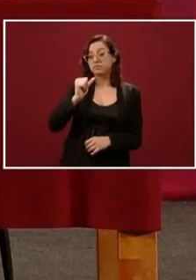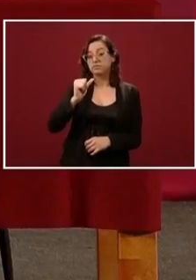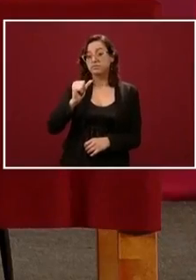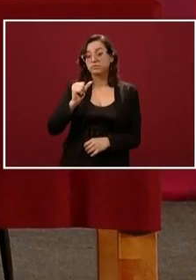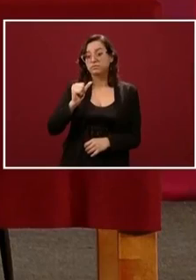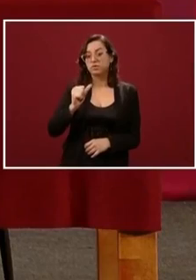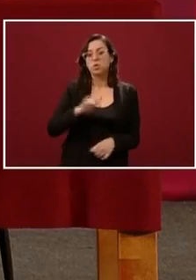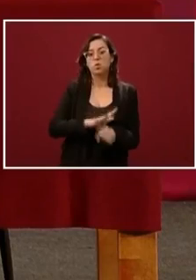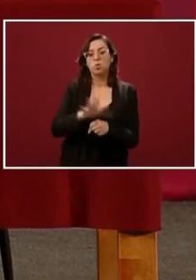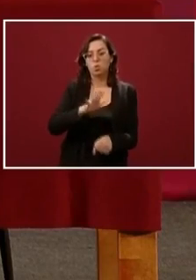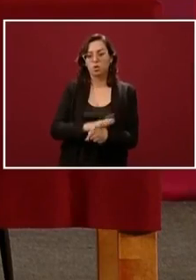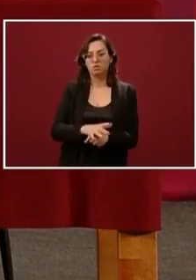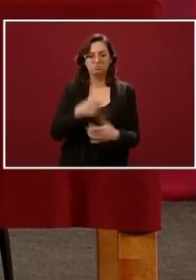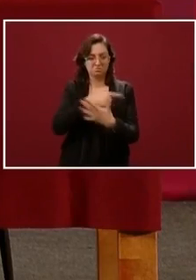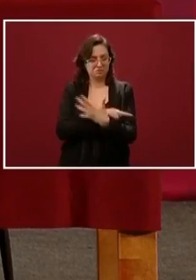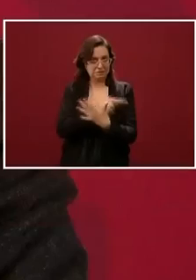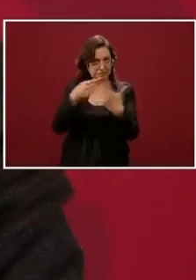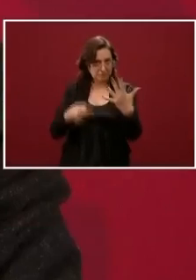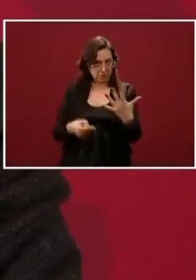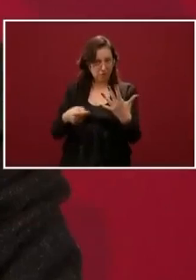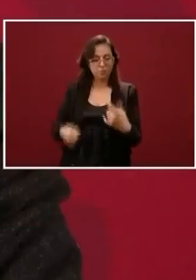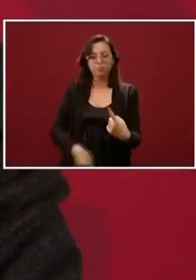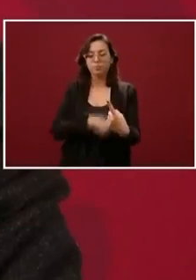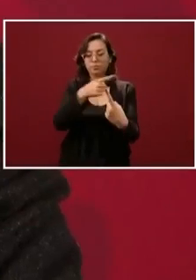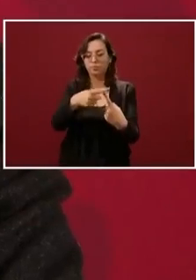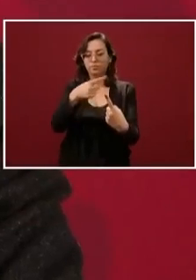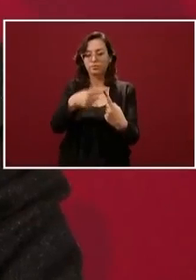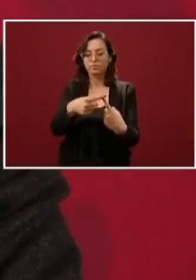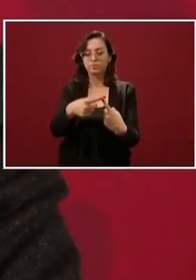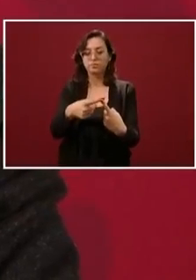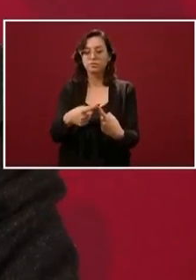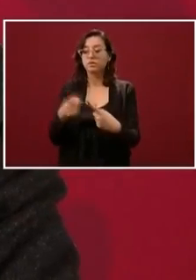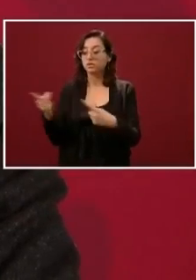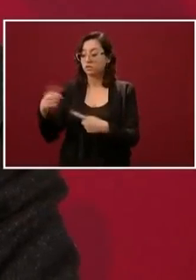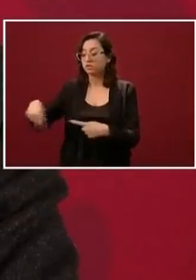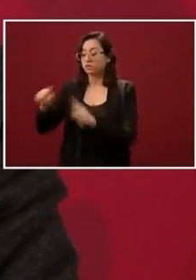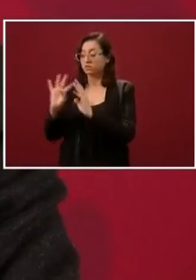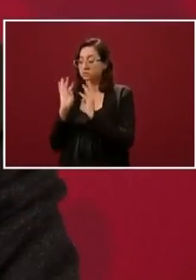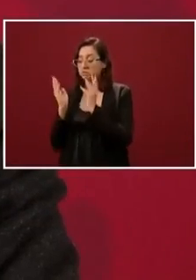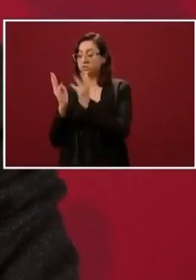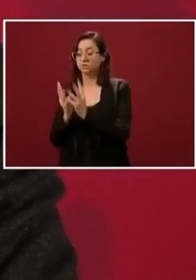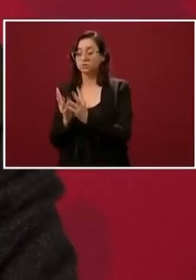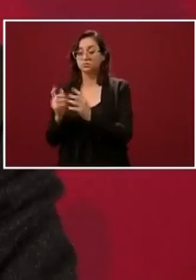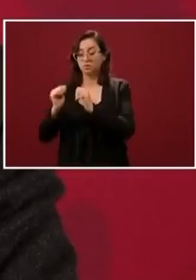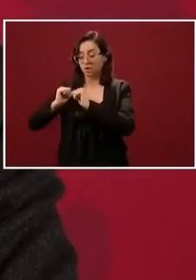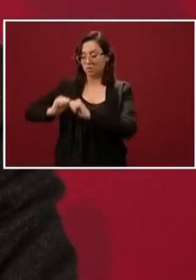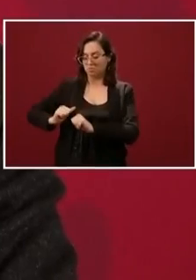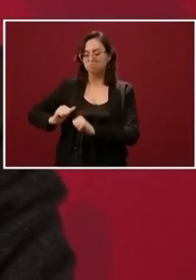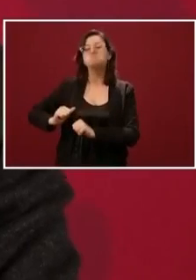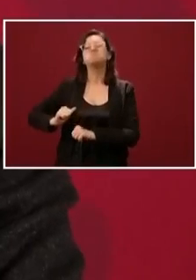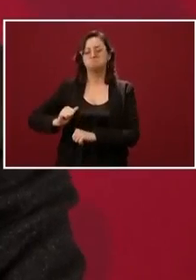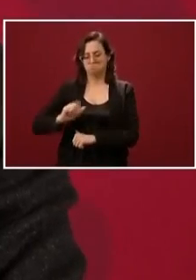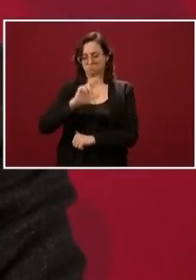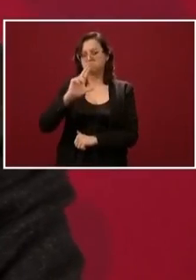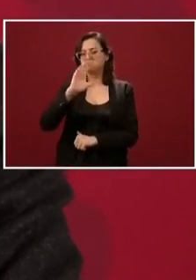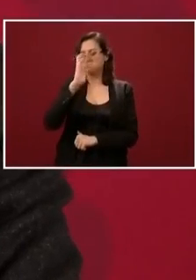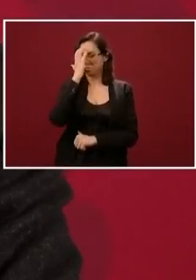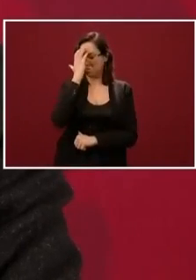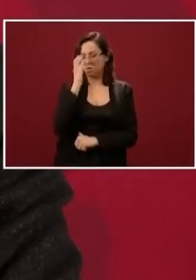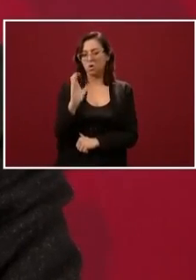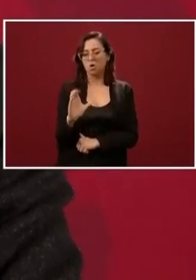consistieron en los siguientes cinco elementos. El primero es que el Pleno del Consejo de Seguridad General reconoce la epidemia de enfermedad por el